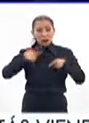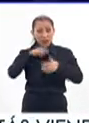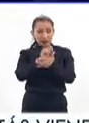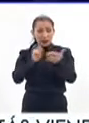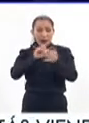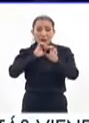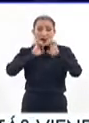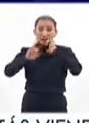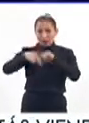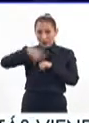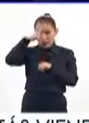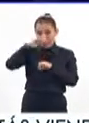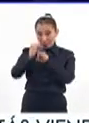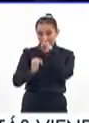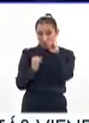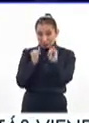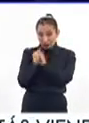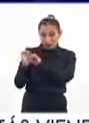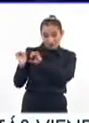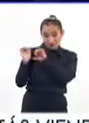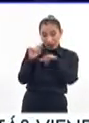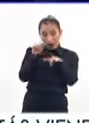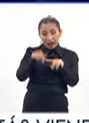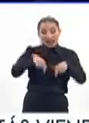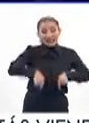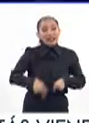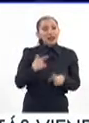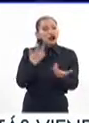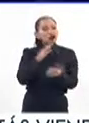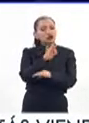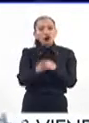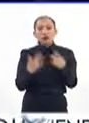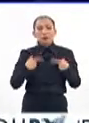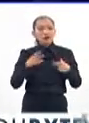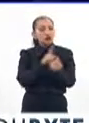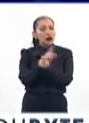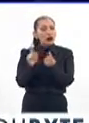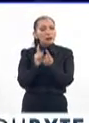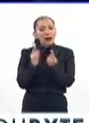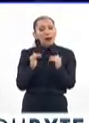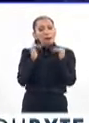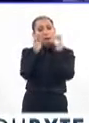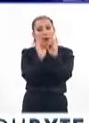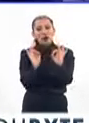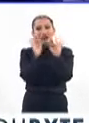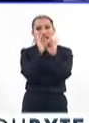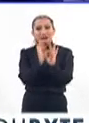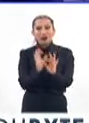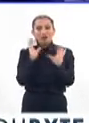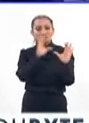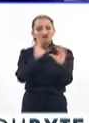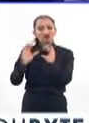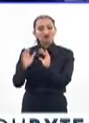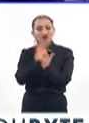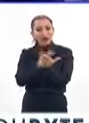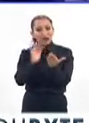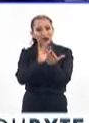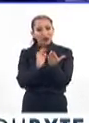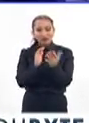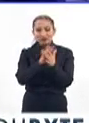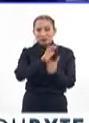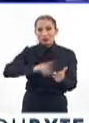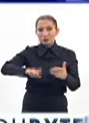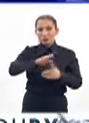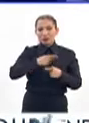escritores y periodistas nacionales e internacionales se reunieron con todo el público para resaltar la importancia de la formación lectora en el